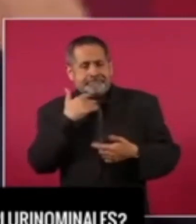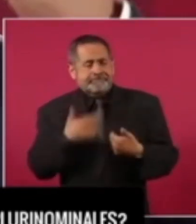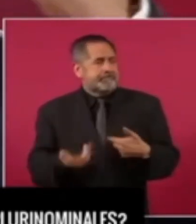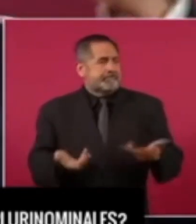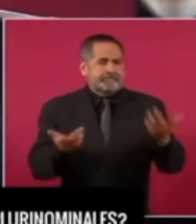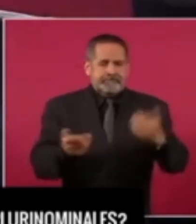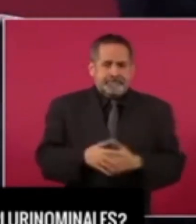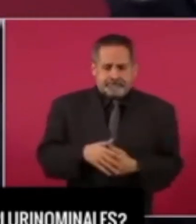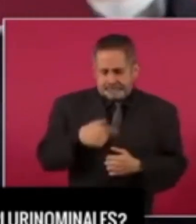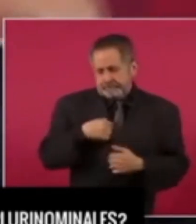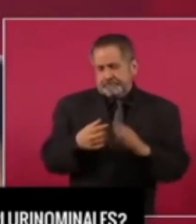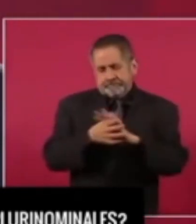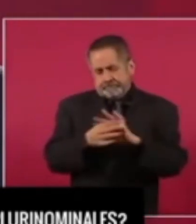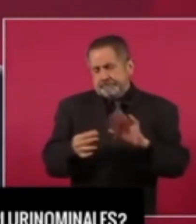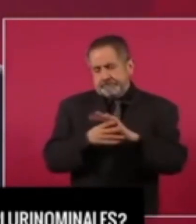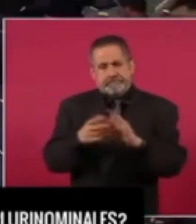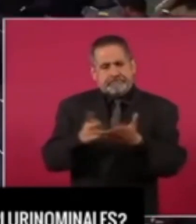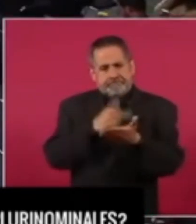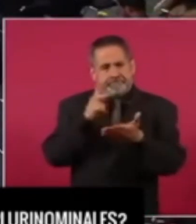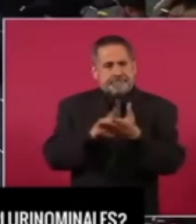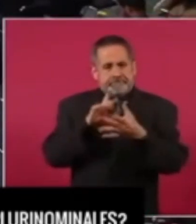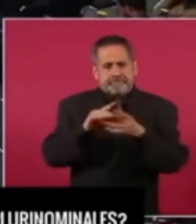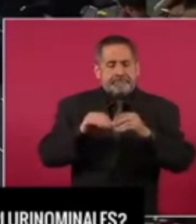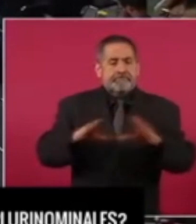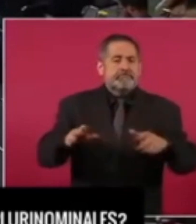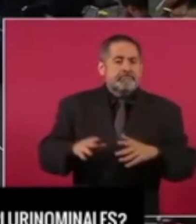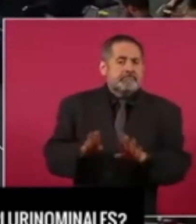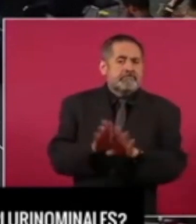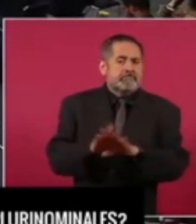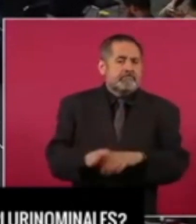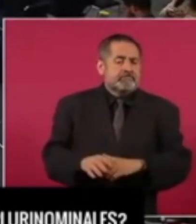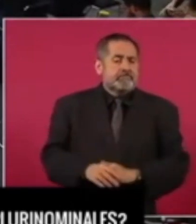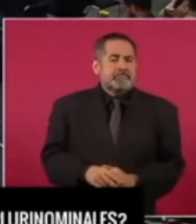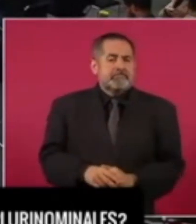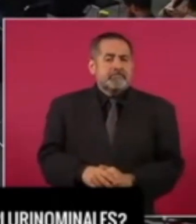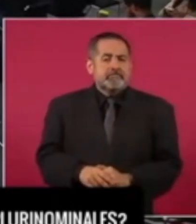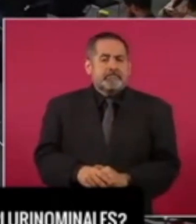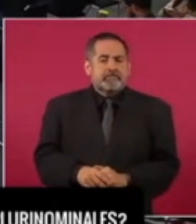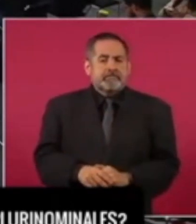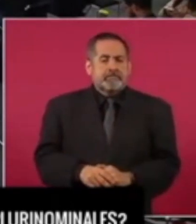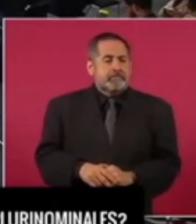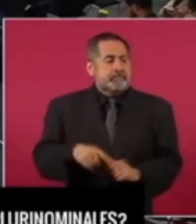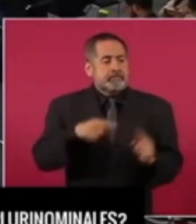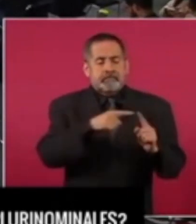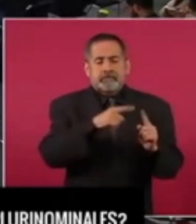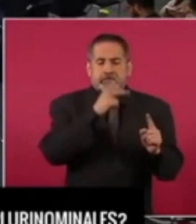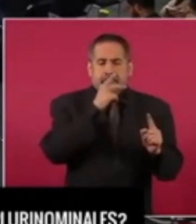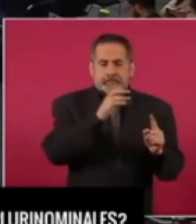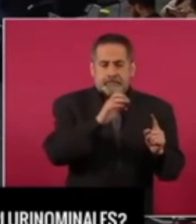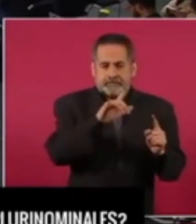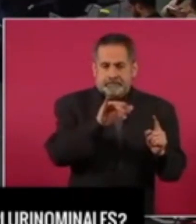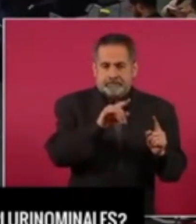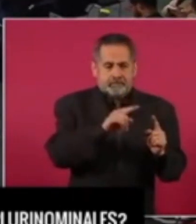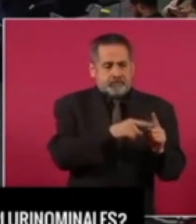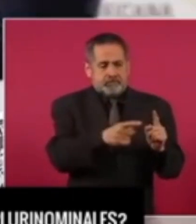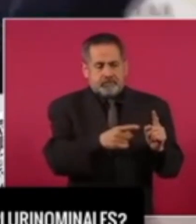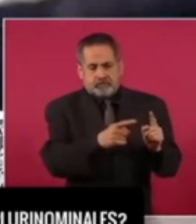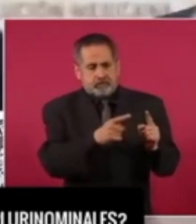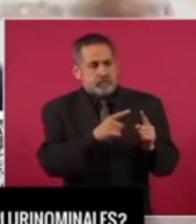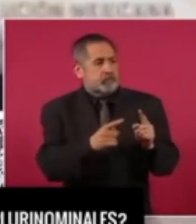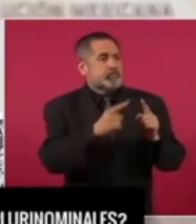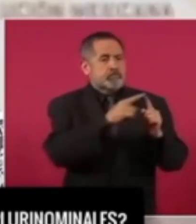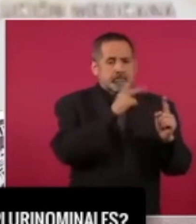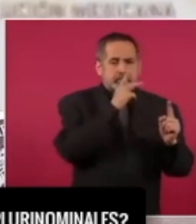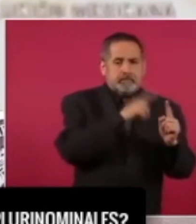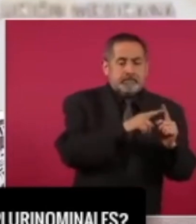ya lo he explicado aquí varias veces, cómo iba el papá de Claudio Chico a